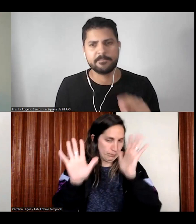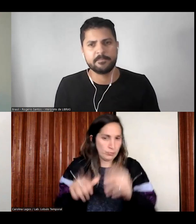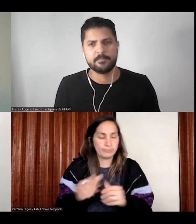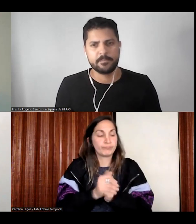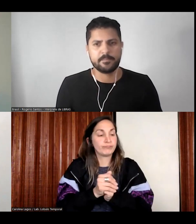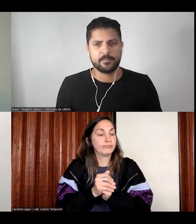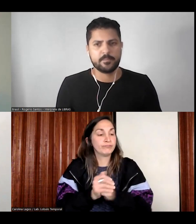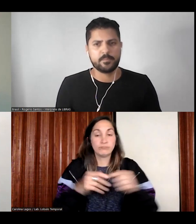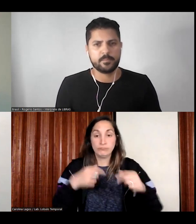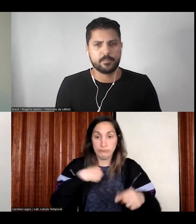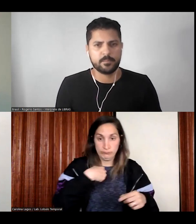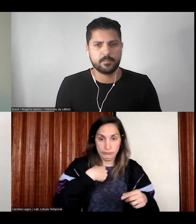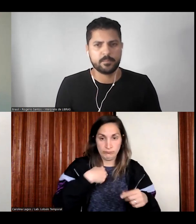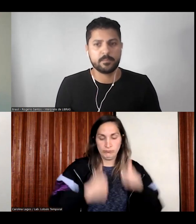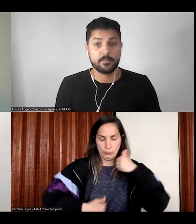Y ahora sí.